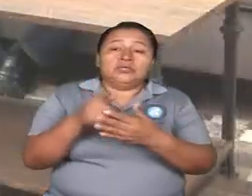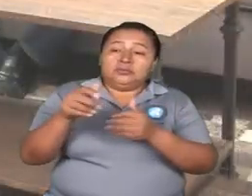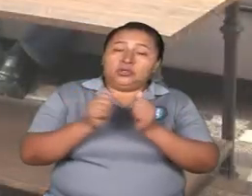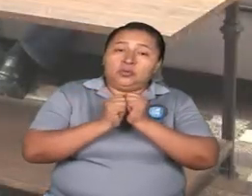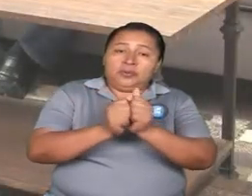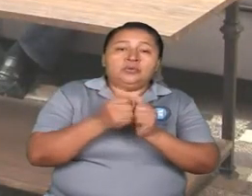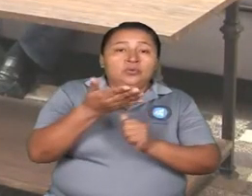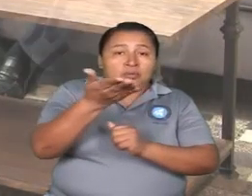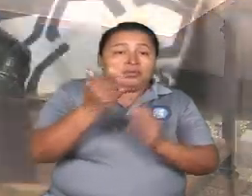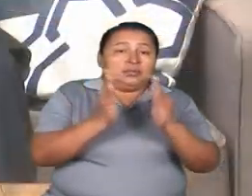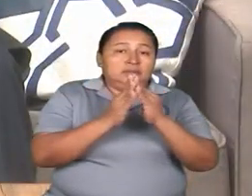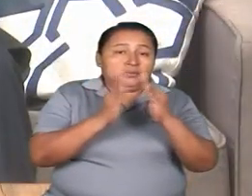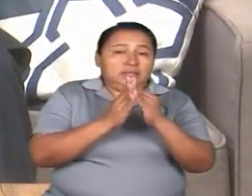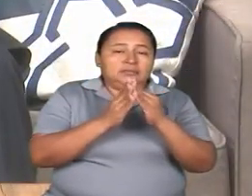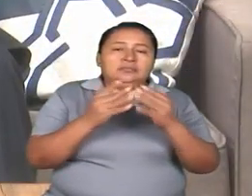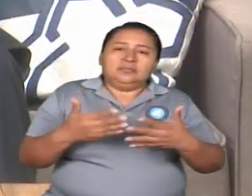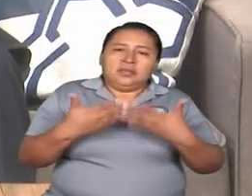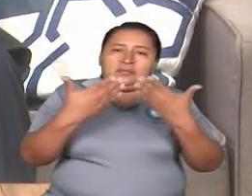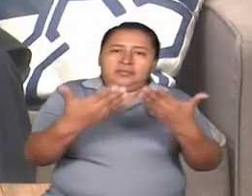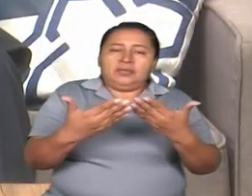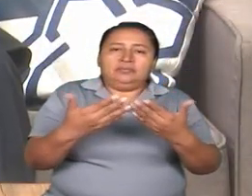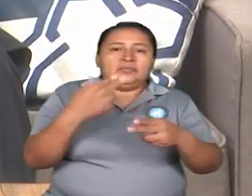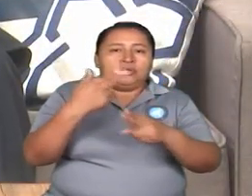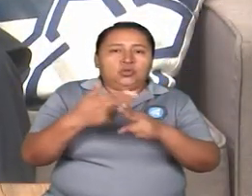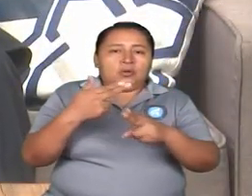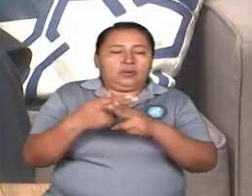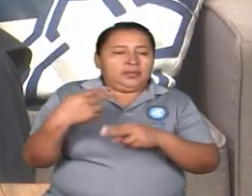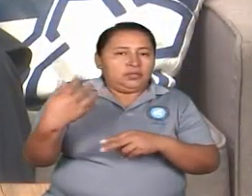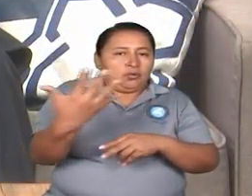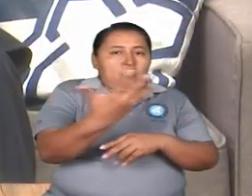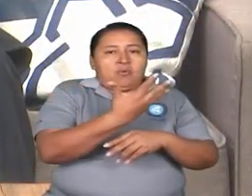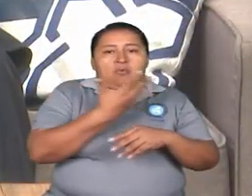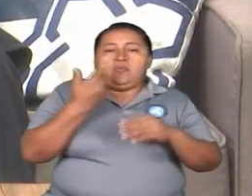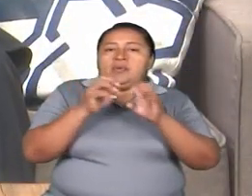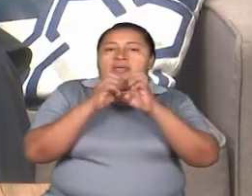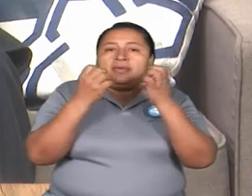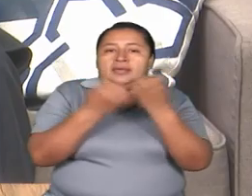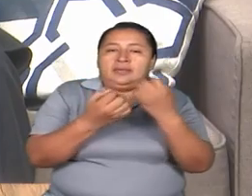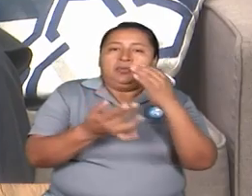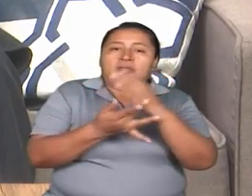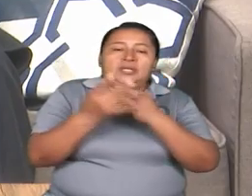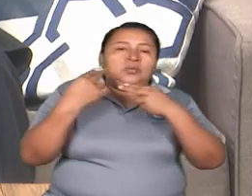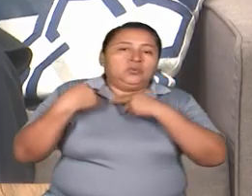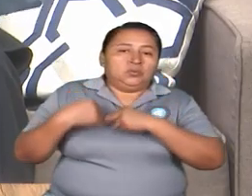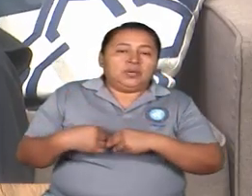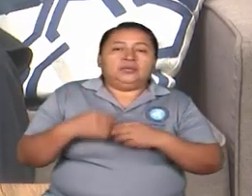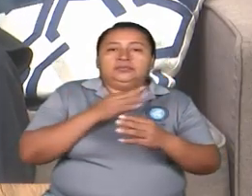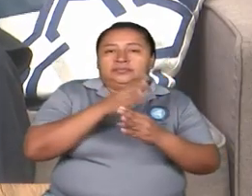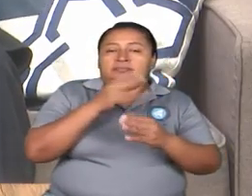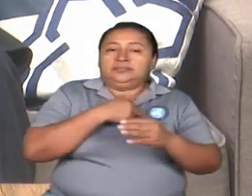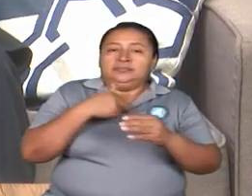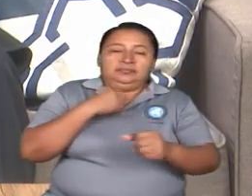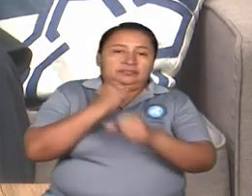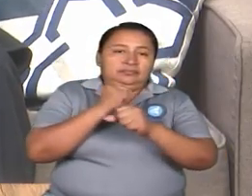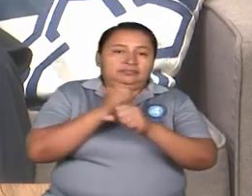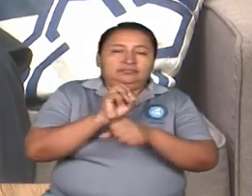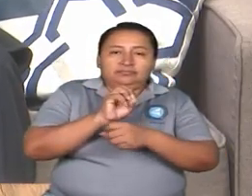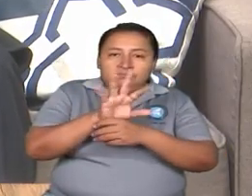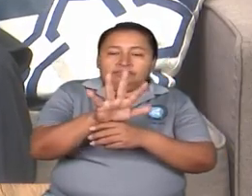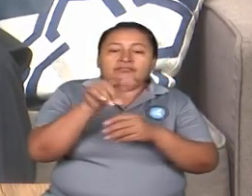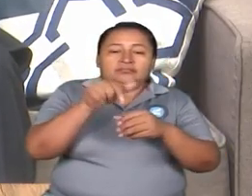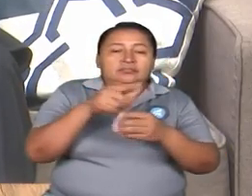acompañado, y a usted que esté en su casa también, a nombre de todo el equipo técnico, humano y logístico que hace posible la transmisión de su programa